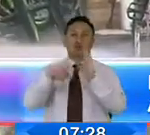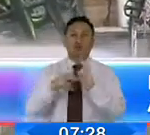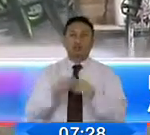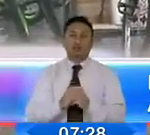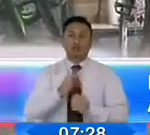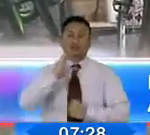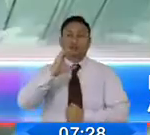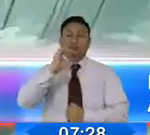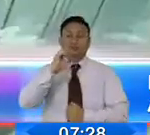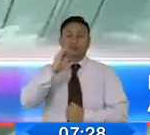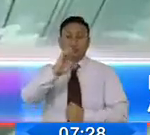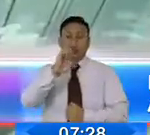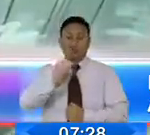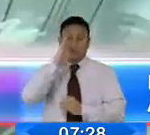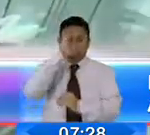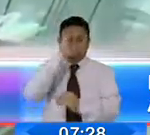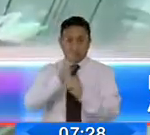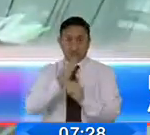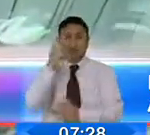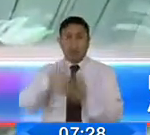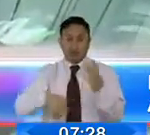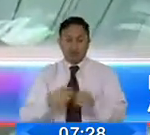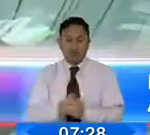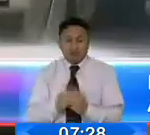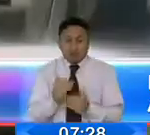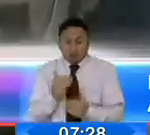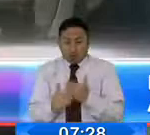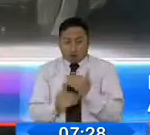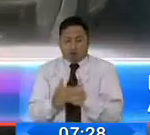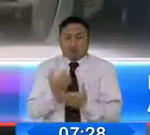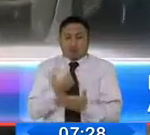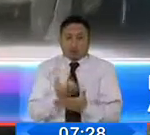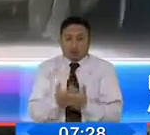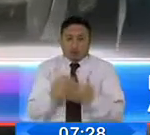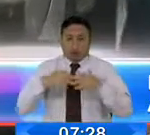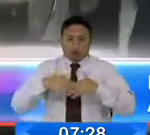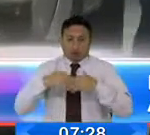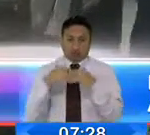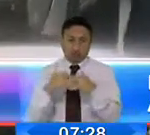Nacional tienen un objetivo. Poco a poco reactivarán la economía del país.